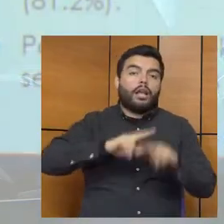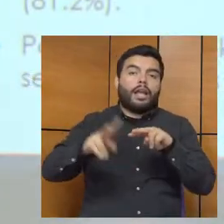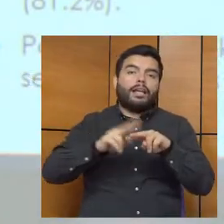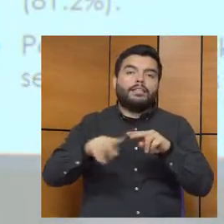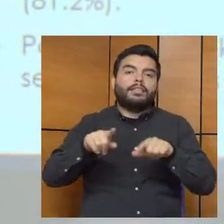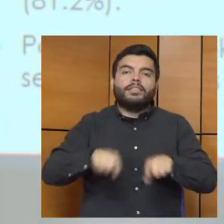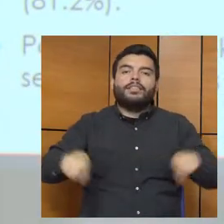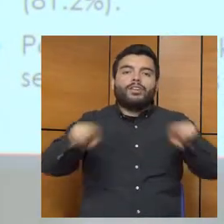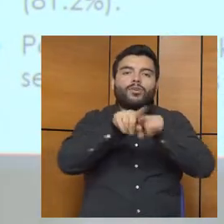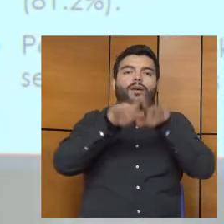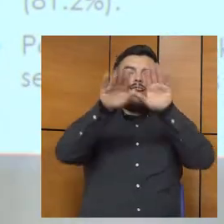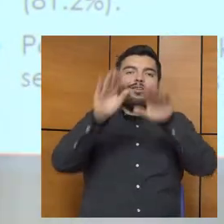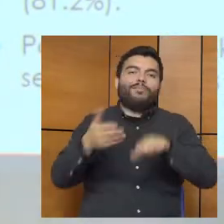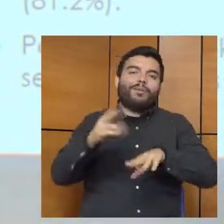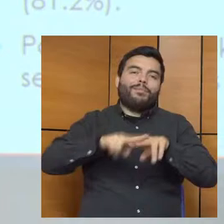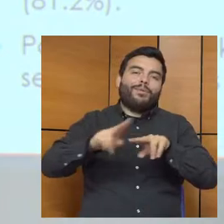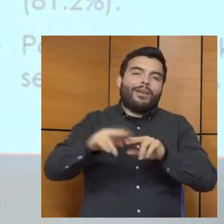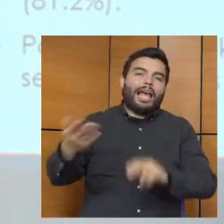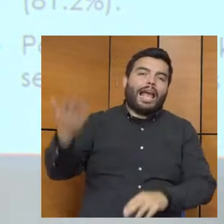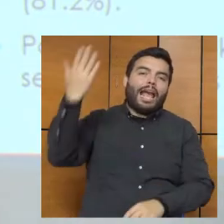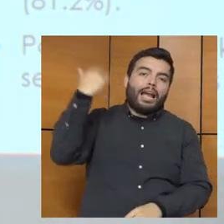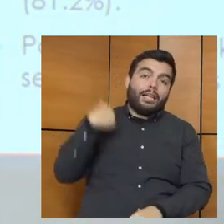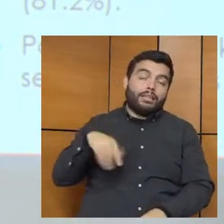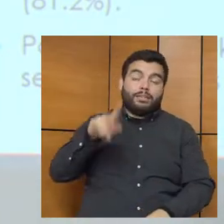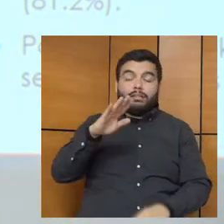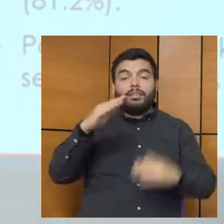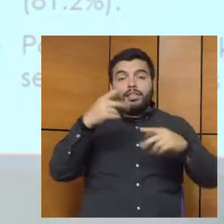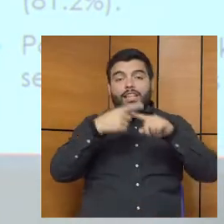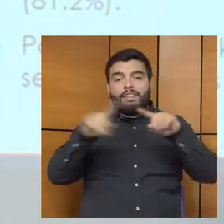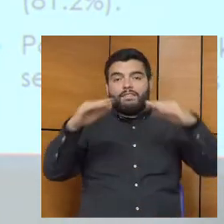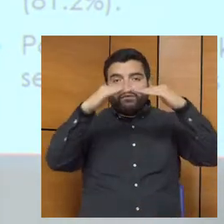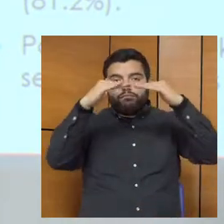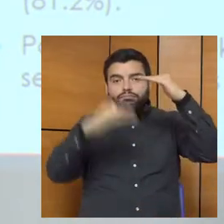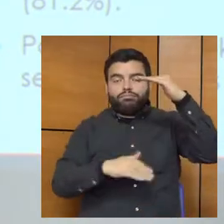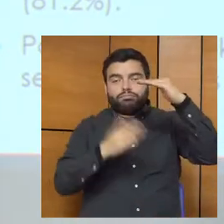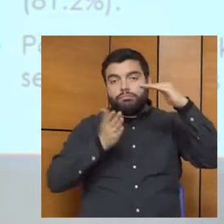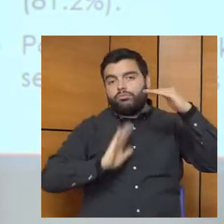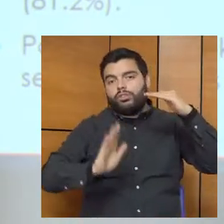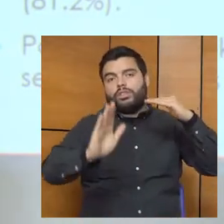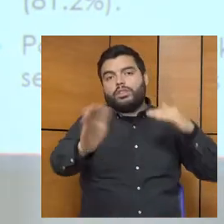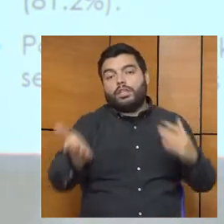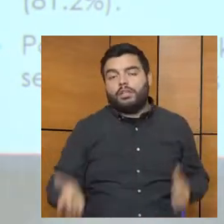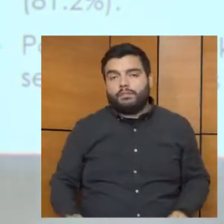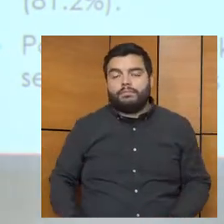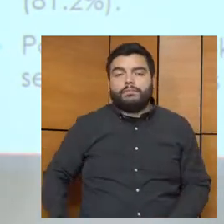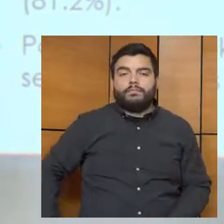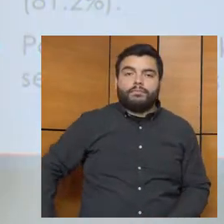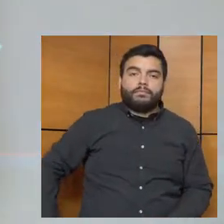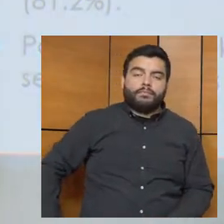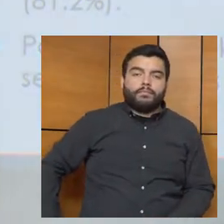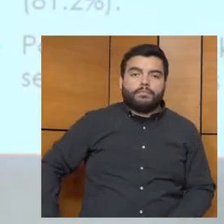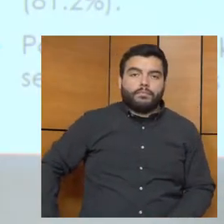jóvenes y al final esa brecha pues seguirá si no se hacen o si no se toman medidas oportunas para evitarlo.